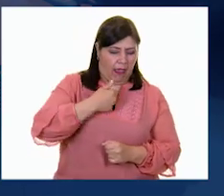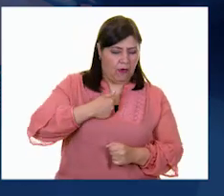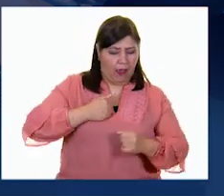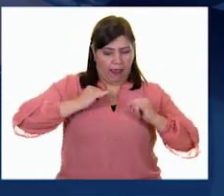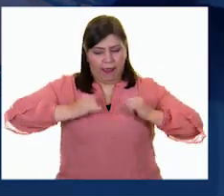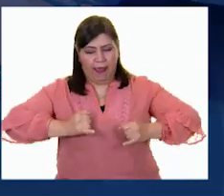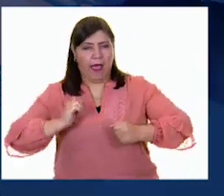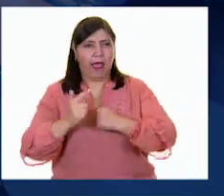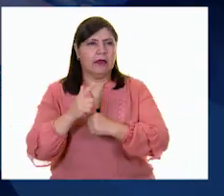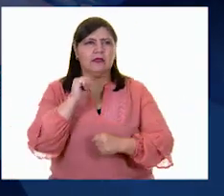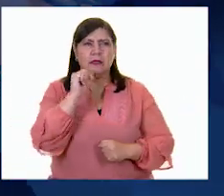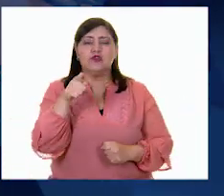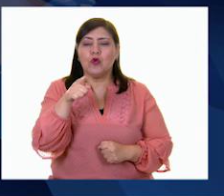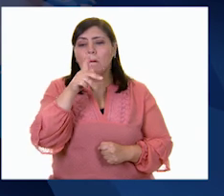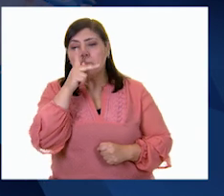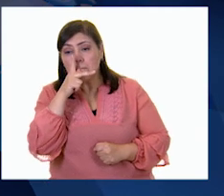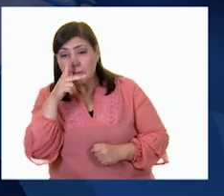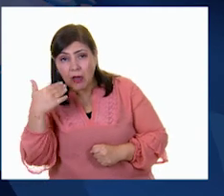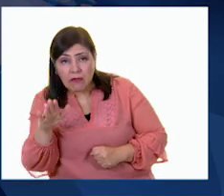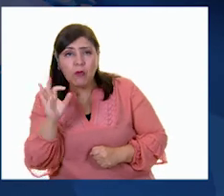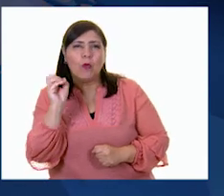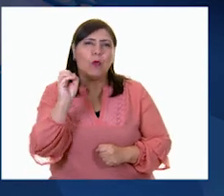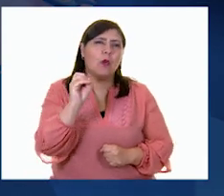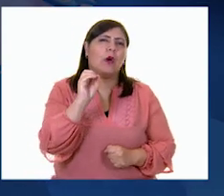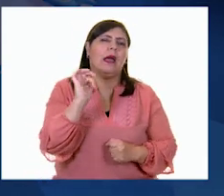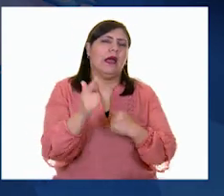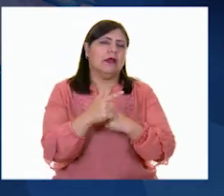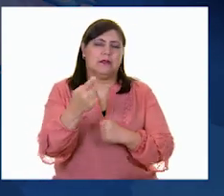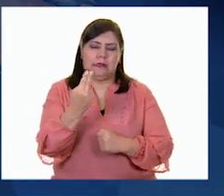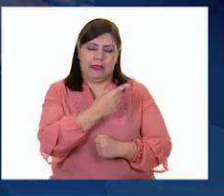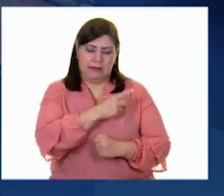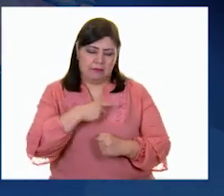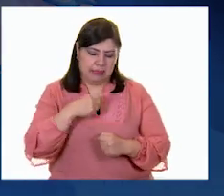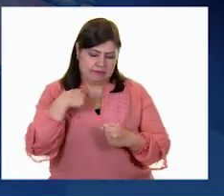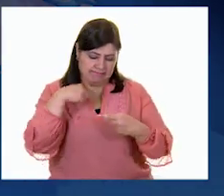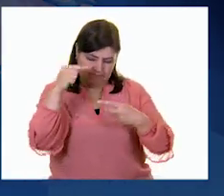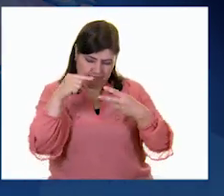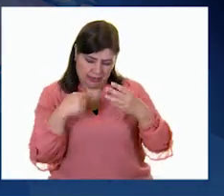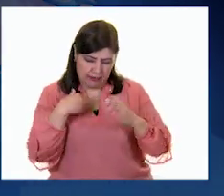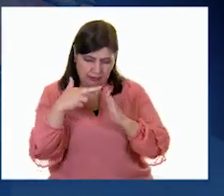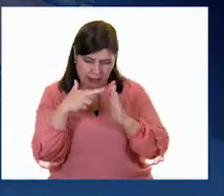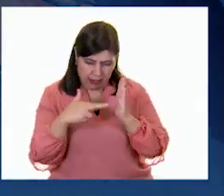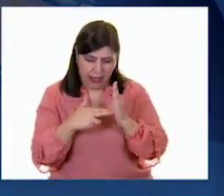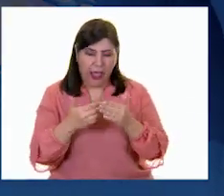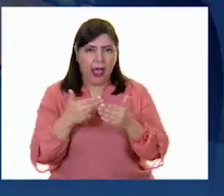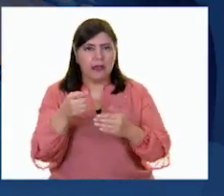padre, maestro o prelado, no olvides la observancia de tu regla. Antes entonces